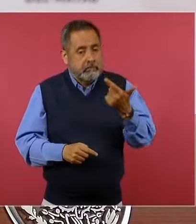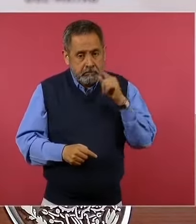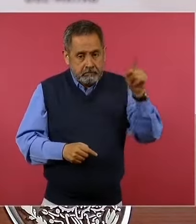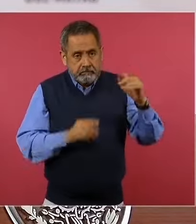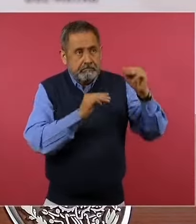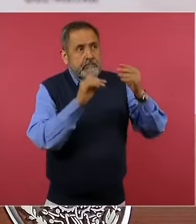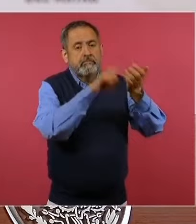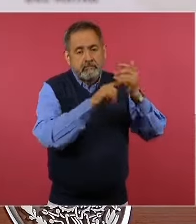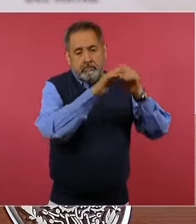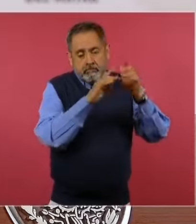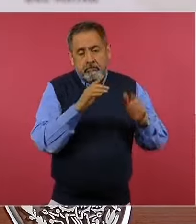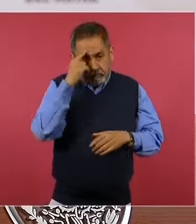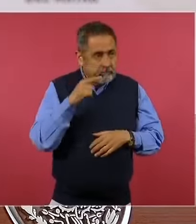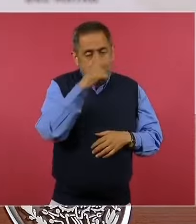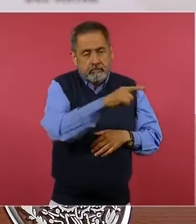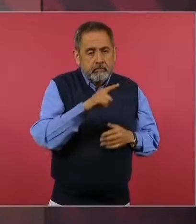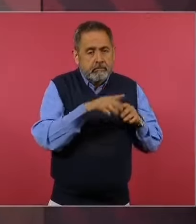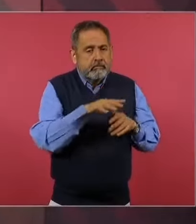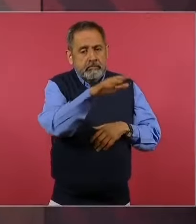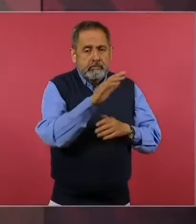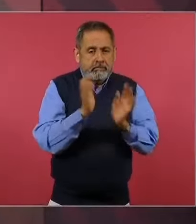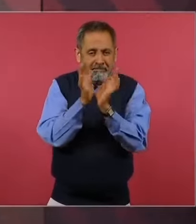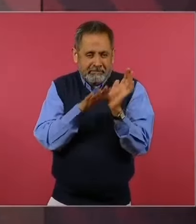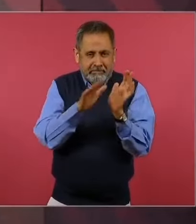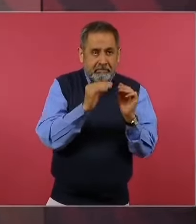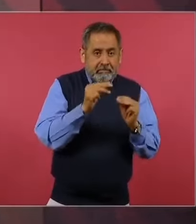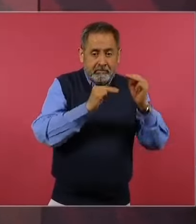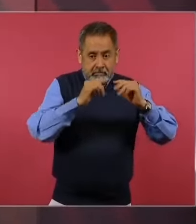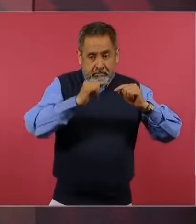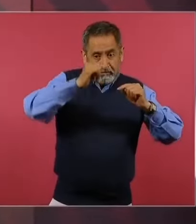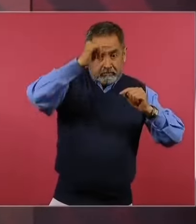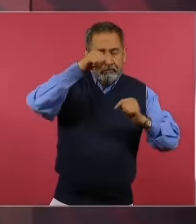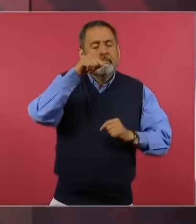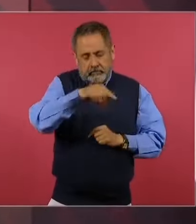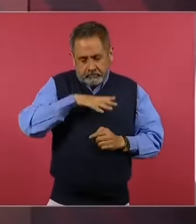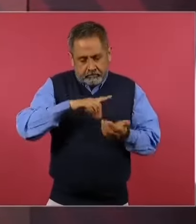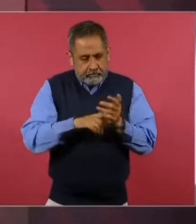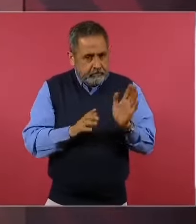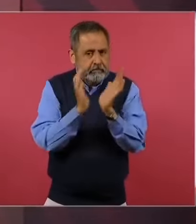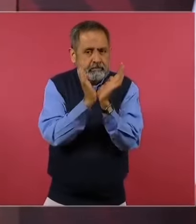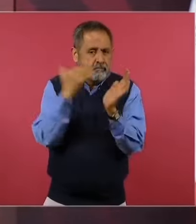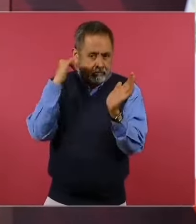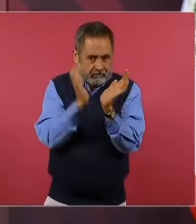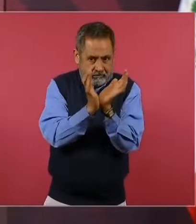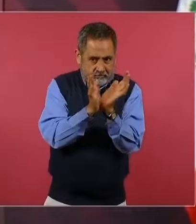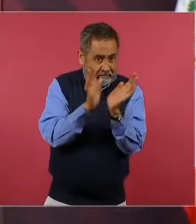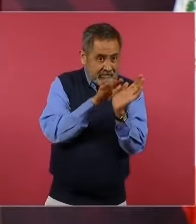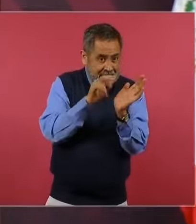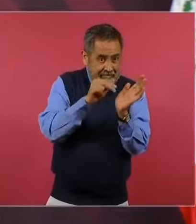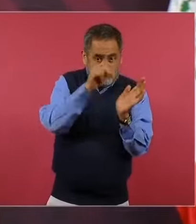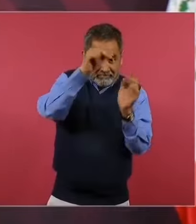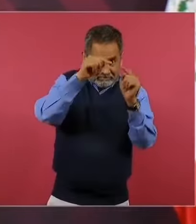hay partes altas hacia en medio de la península de Yucatán,